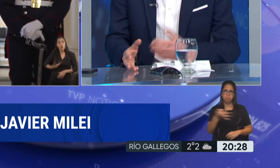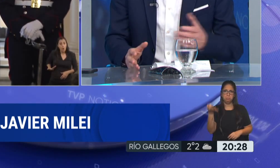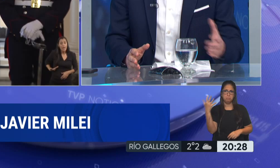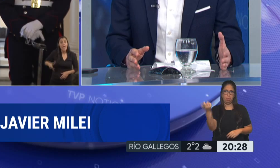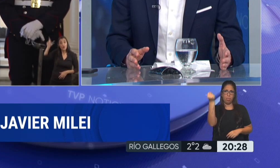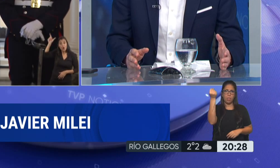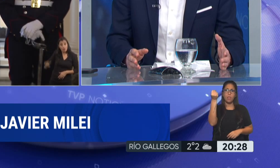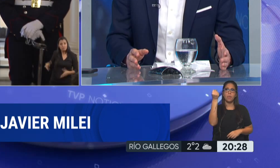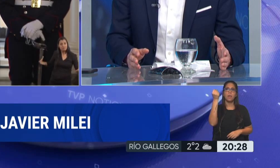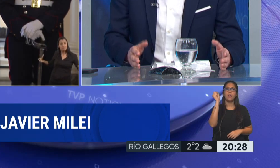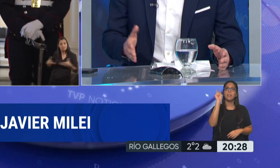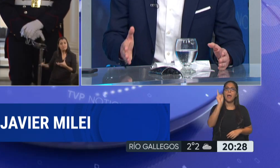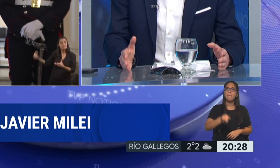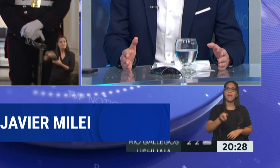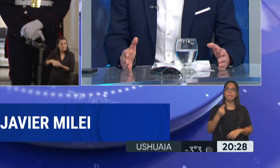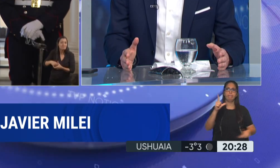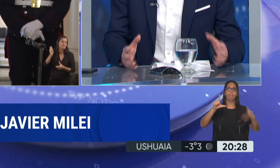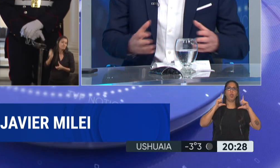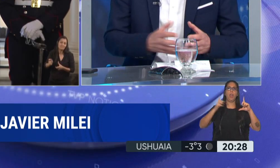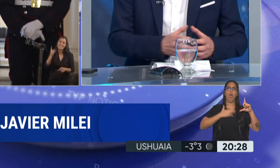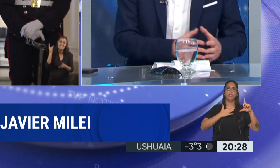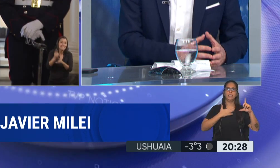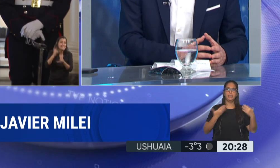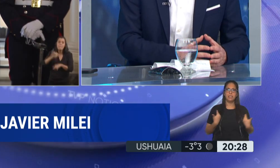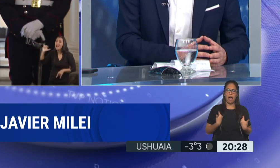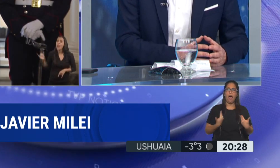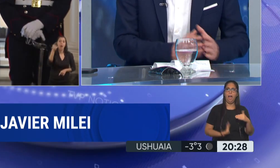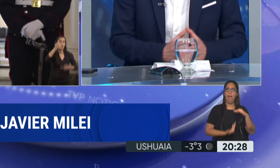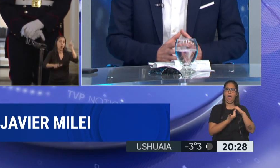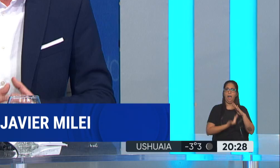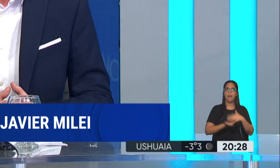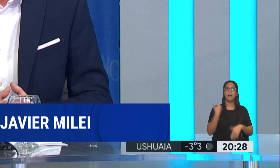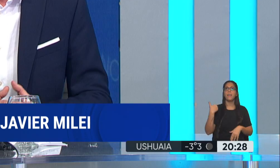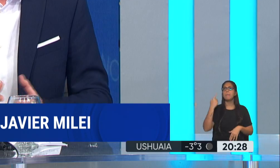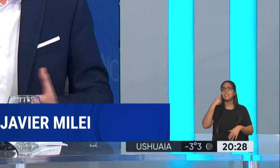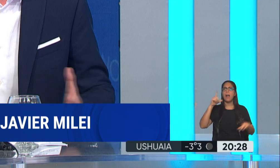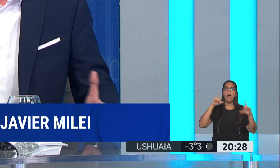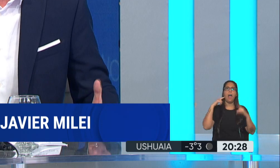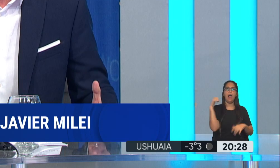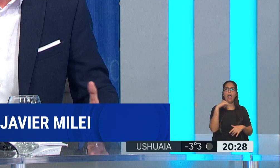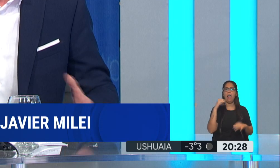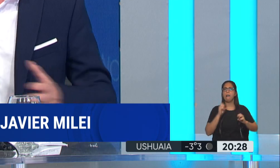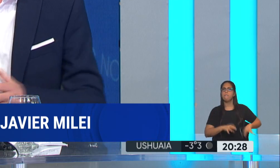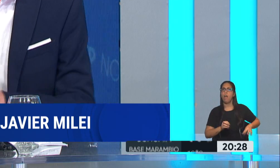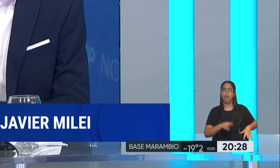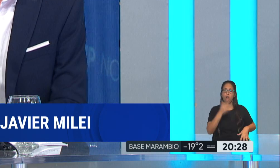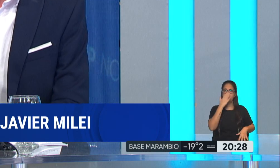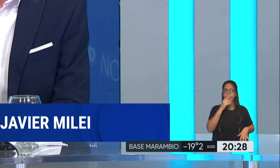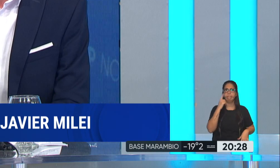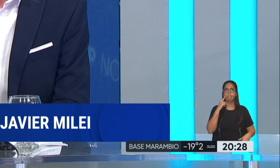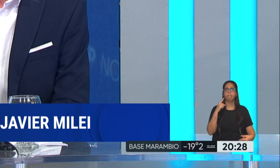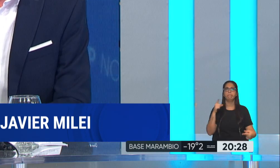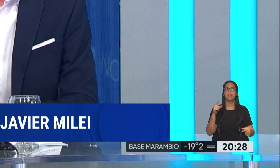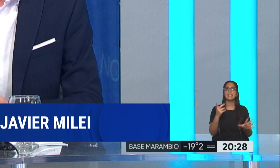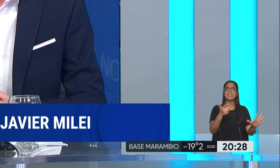protagonizar, marcar la agenda, el presidente en primer plano cuando se hablaba de debilidad. Entonces vos me decís, claro, ¿cumplió? ¿Está aprobado